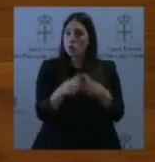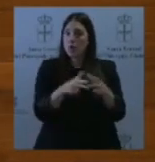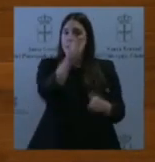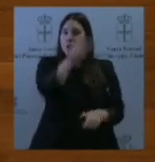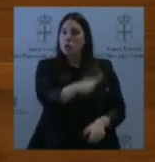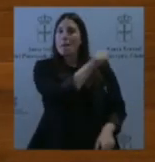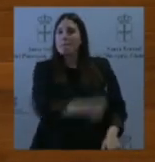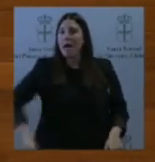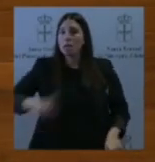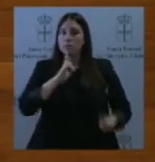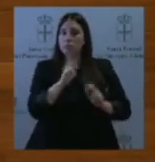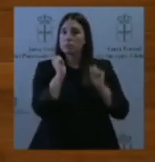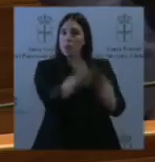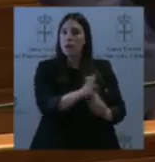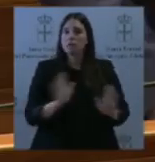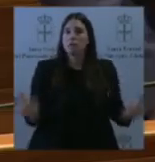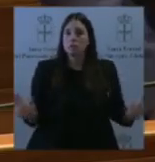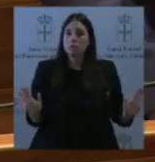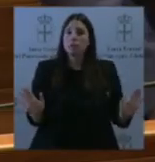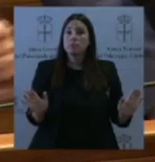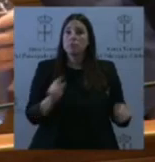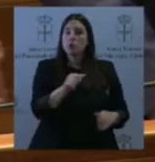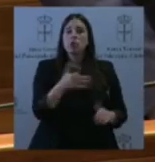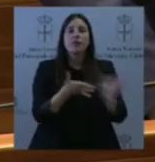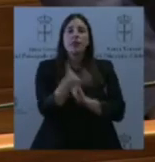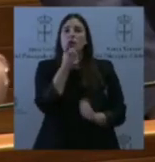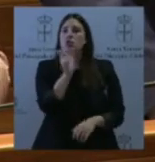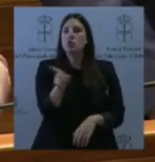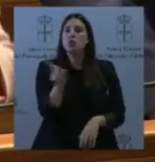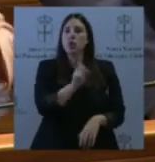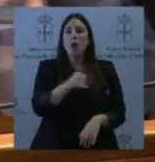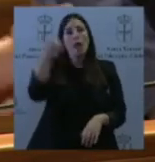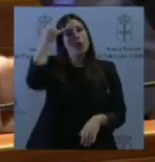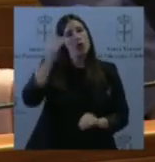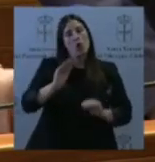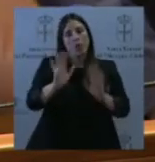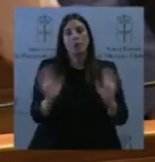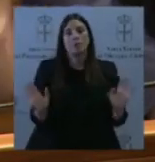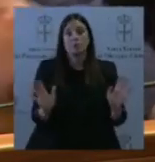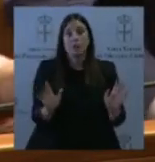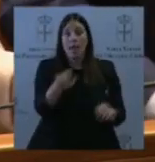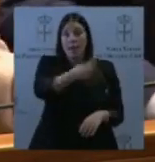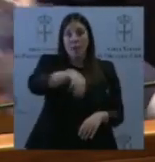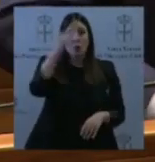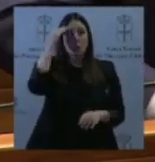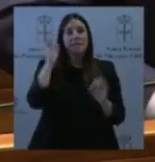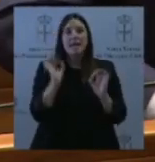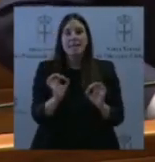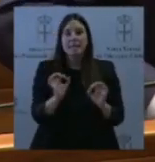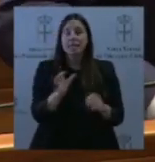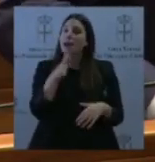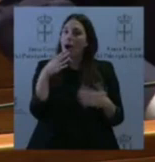eso era no un insulto, sino ideología, y es lo que piensan realmente. Ahora llama